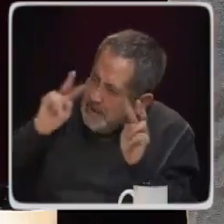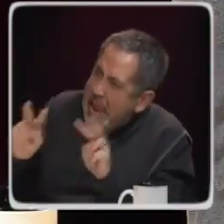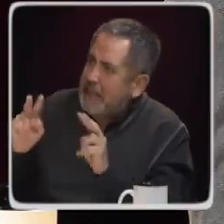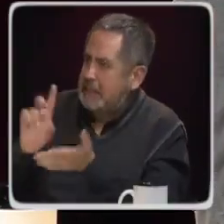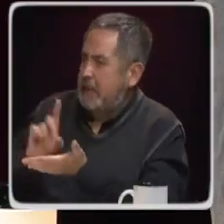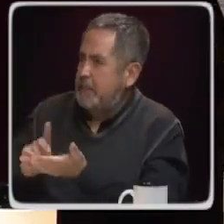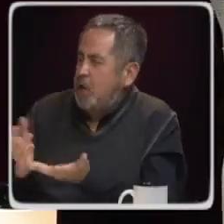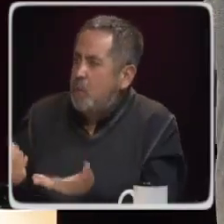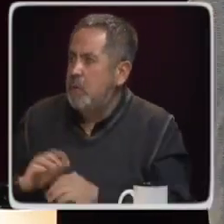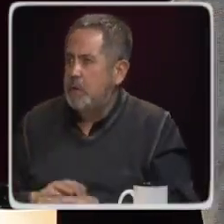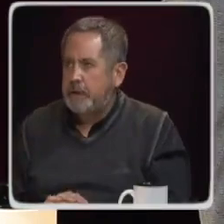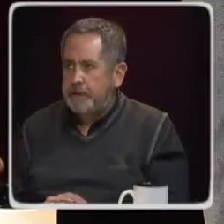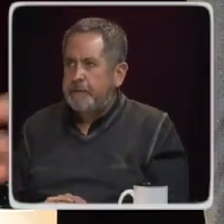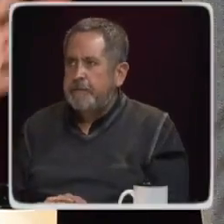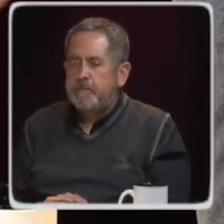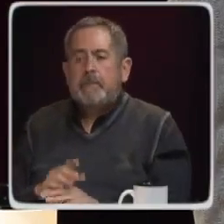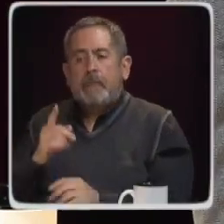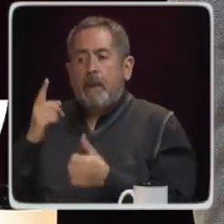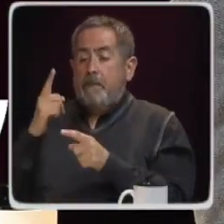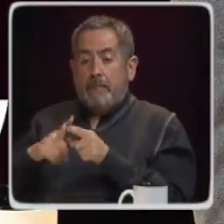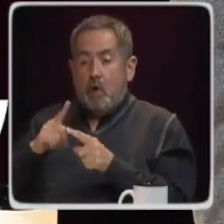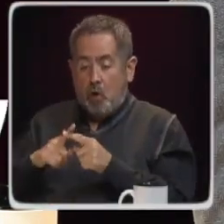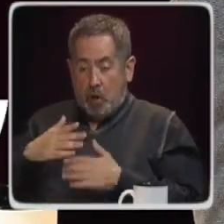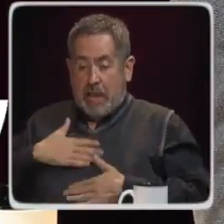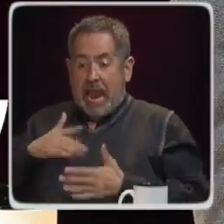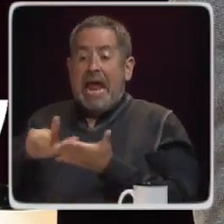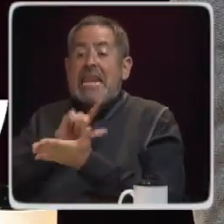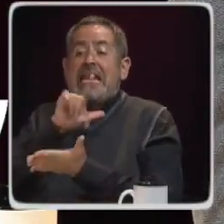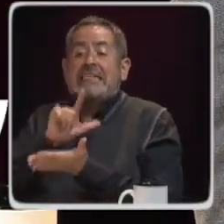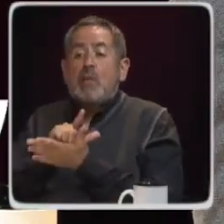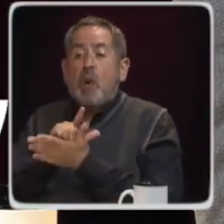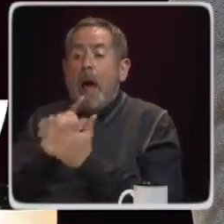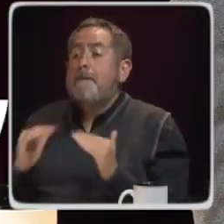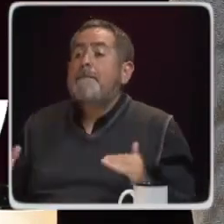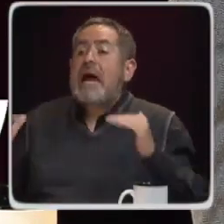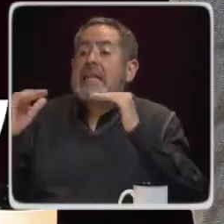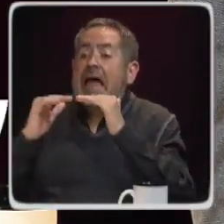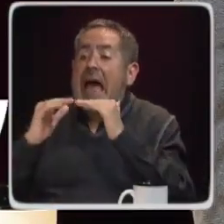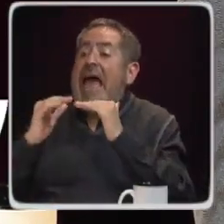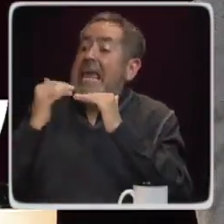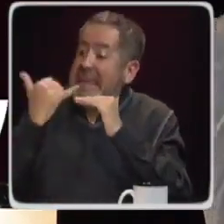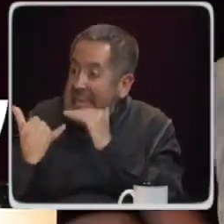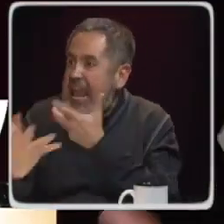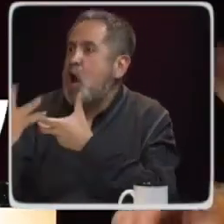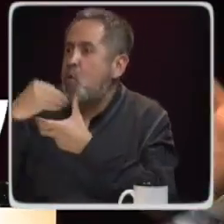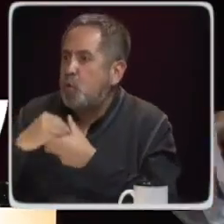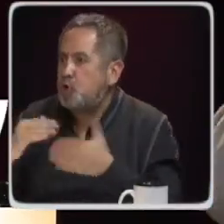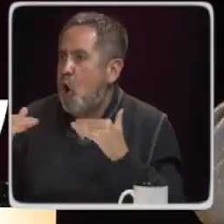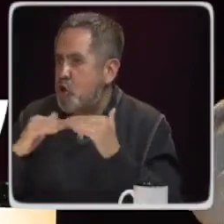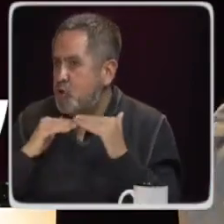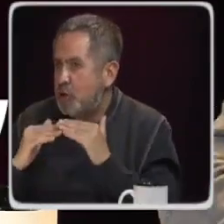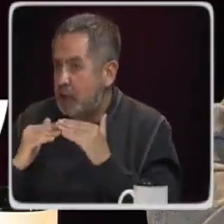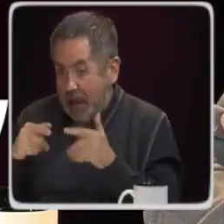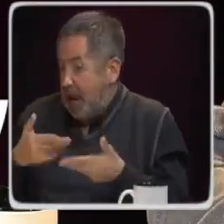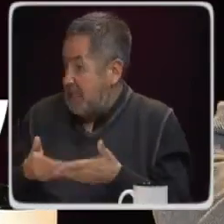de cómo se habla de estos temas, incluso la presencia en medios, por ejemplo, de una persona con